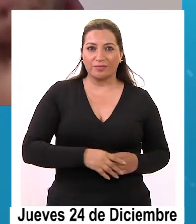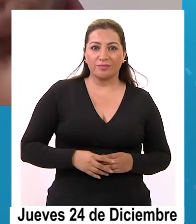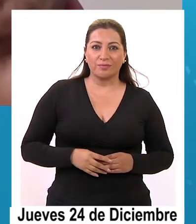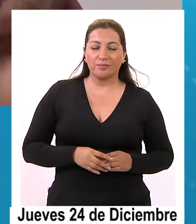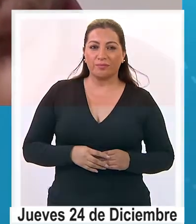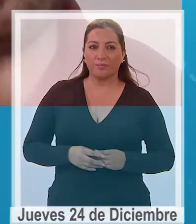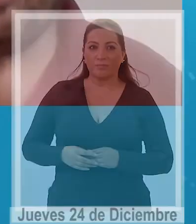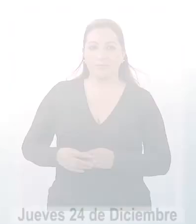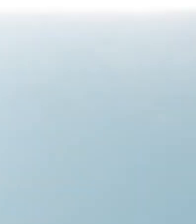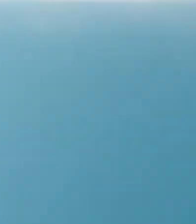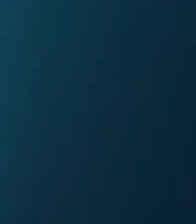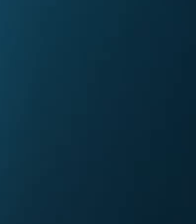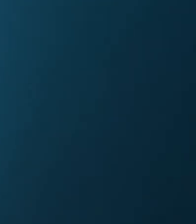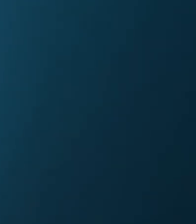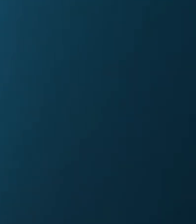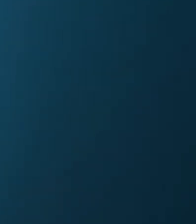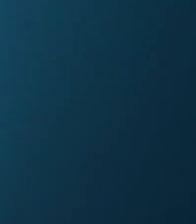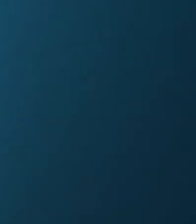Televisión.